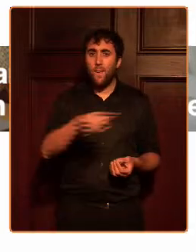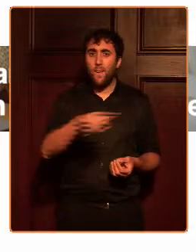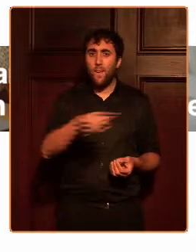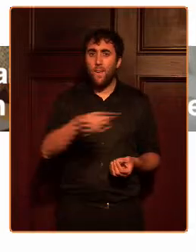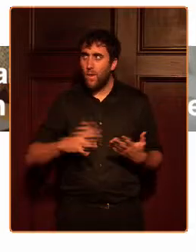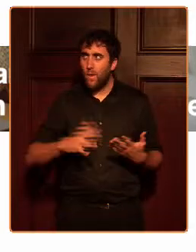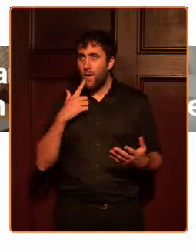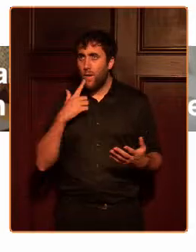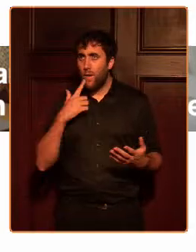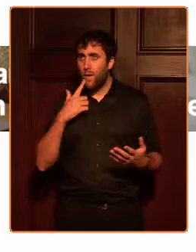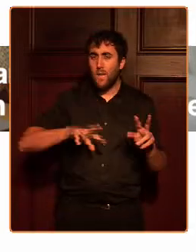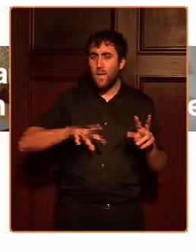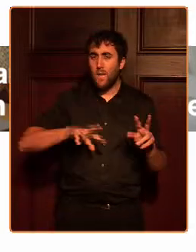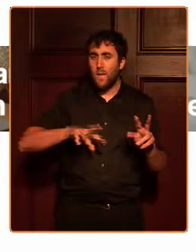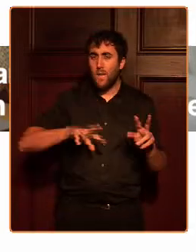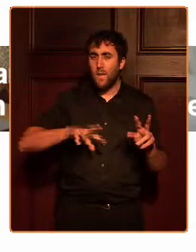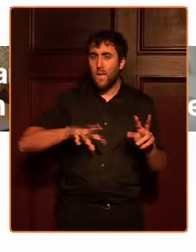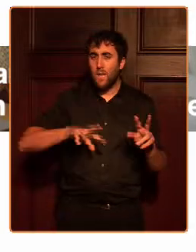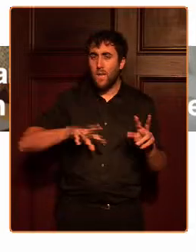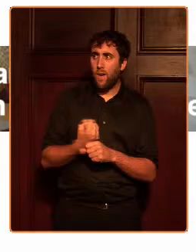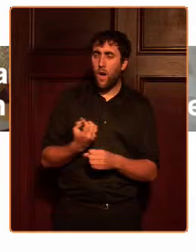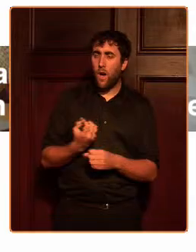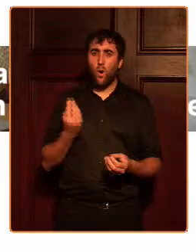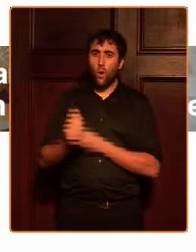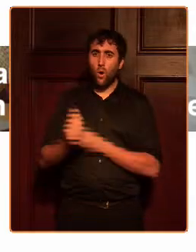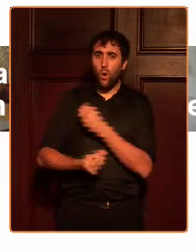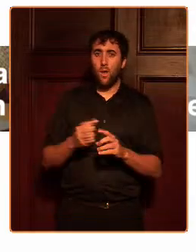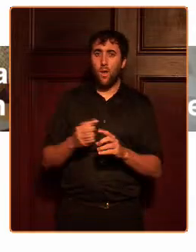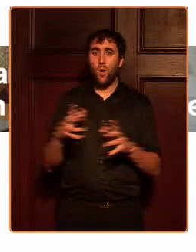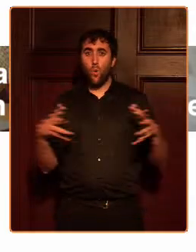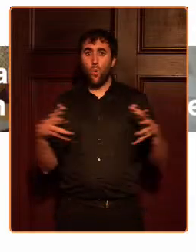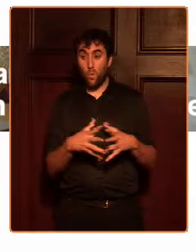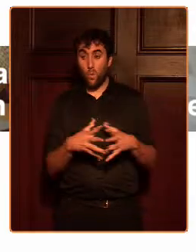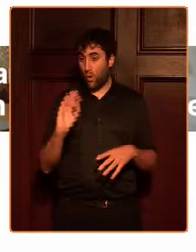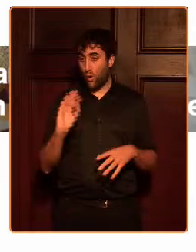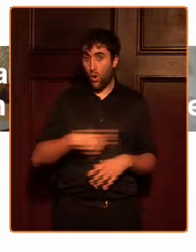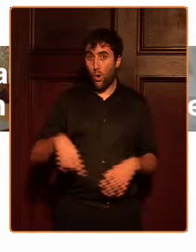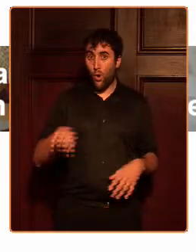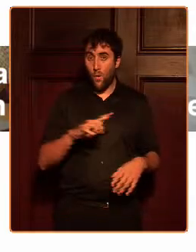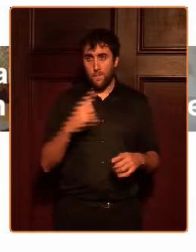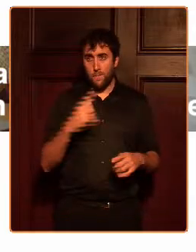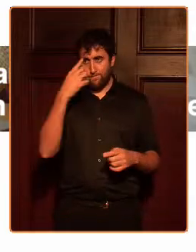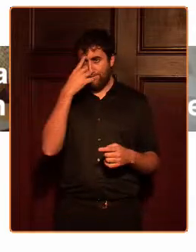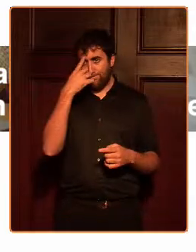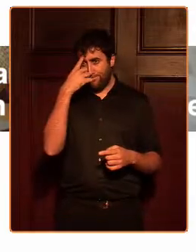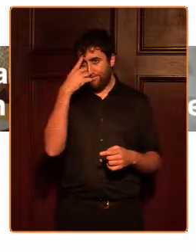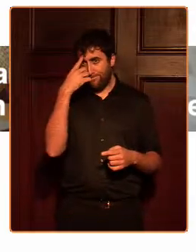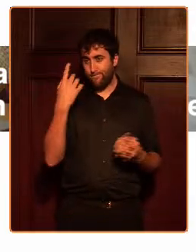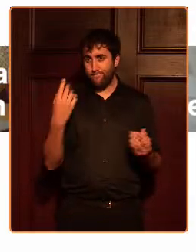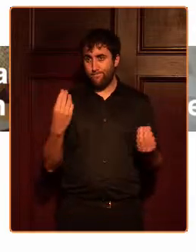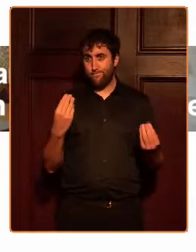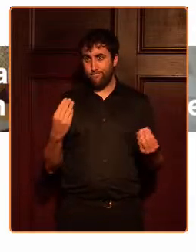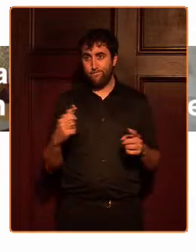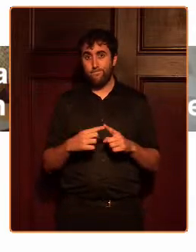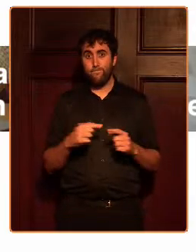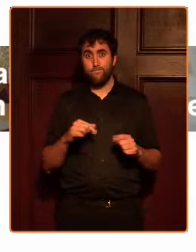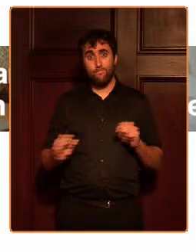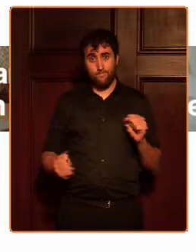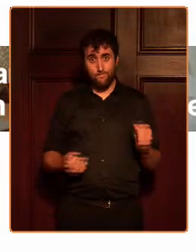mercado laboral? La generación Z está, por un lado, entusiasmada,